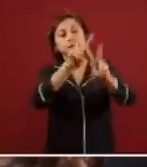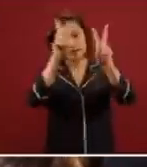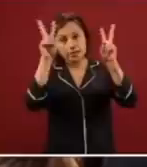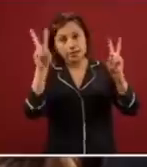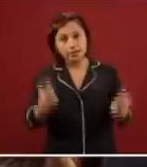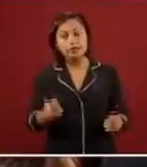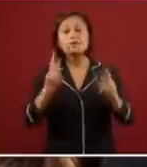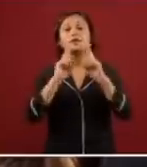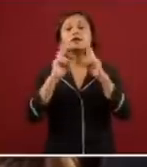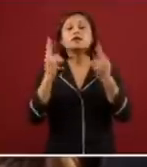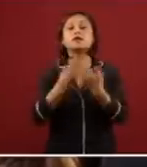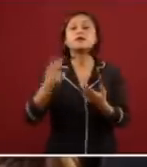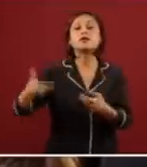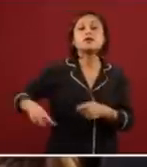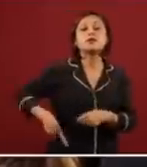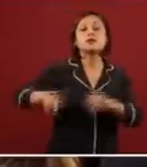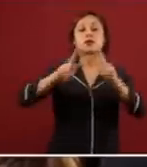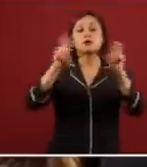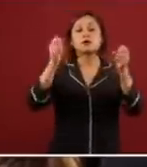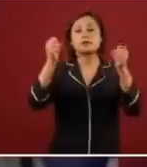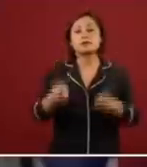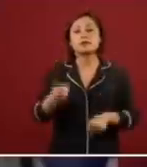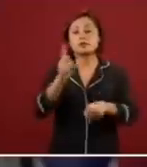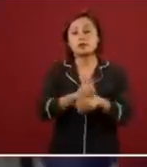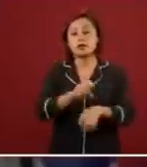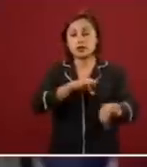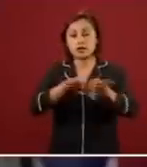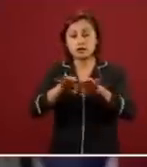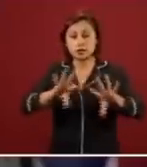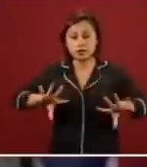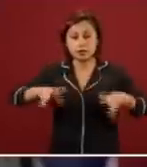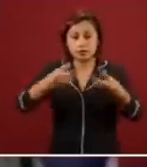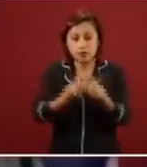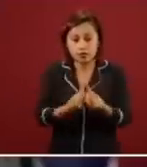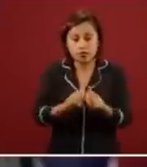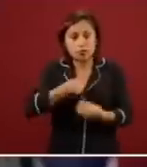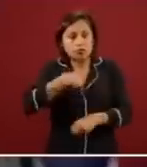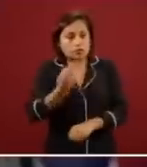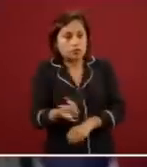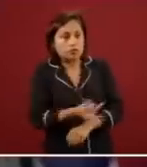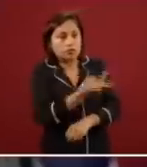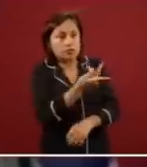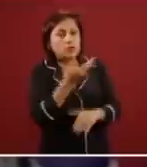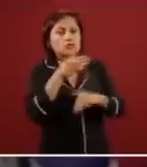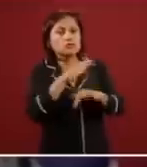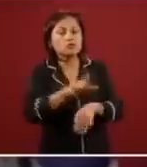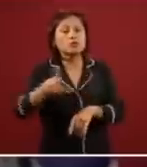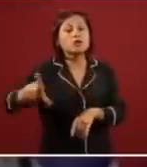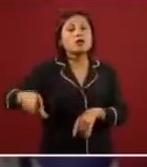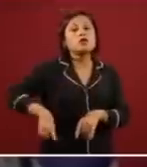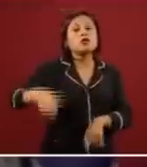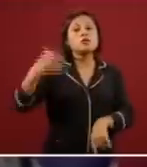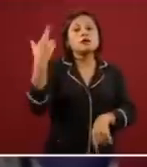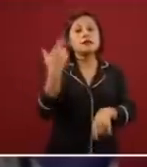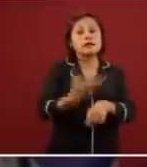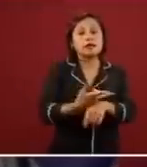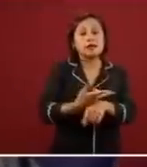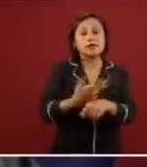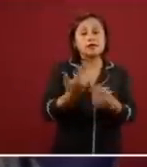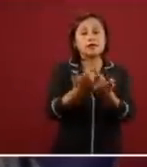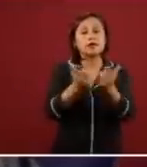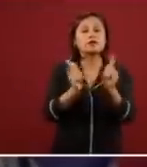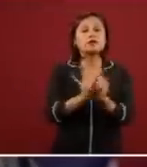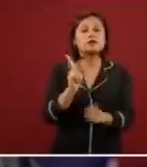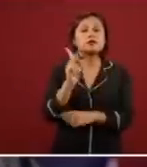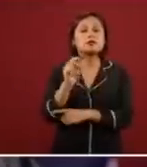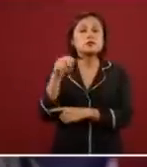de seguridad y el trabajo en conjunto, nos gustaría preguntar, ayer los gobernadores del PAN señalan que van a presentar una